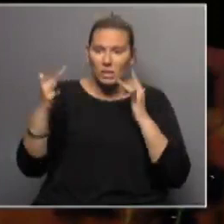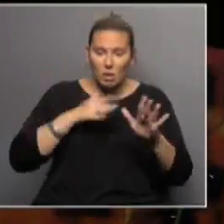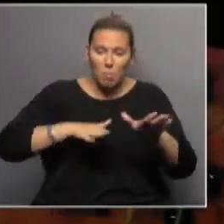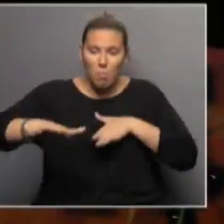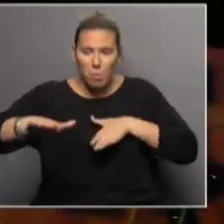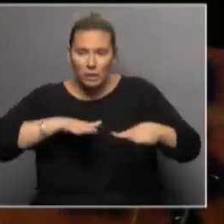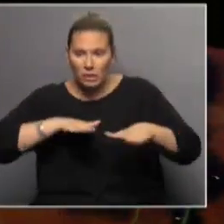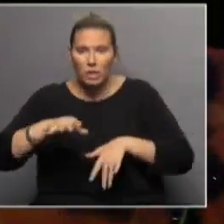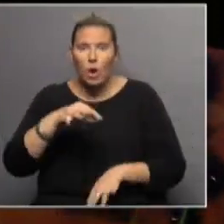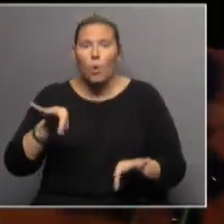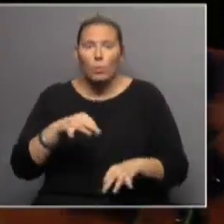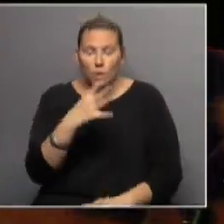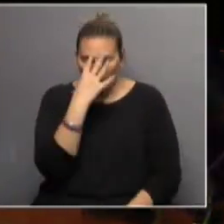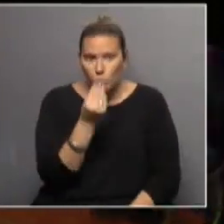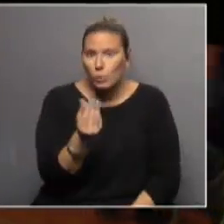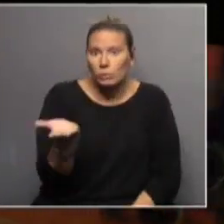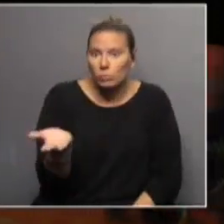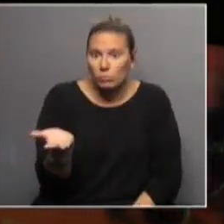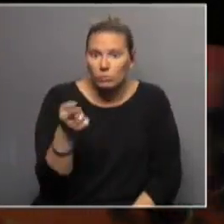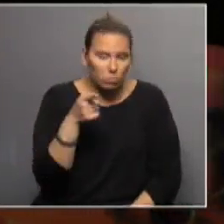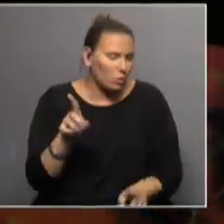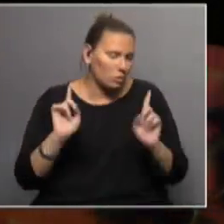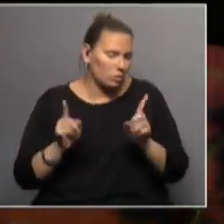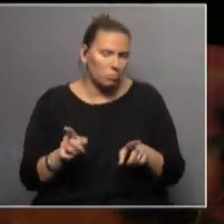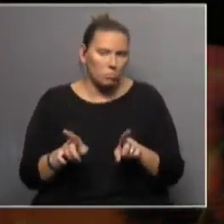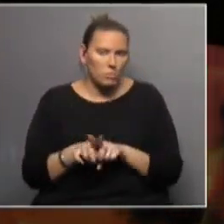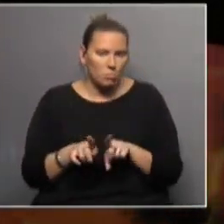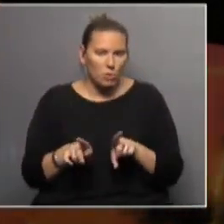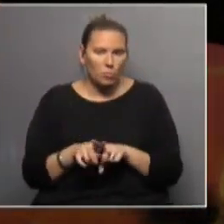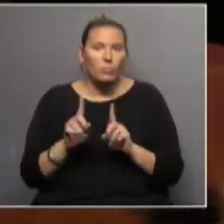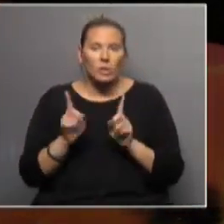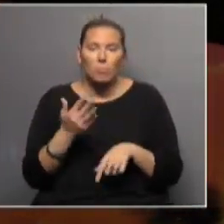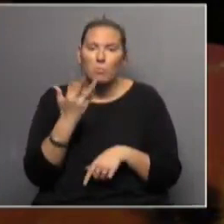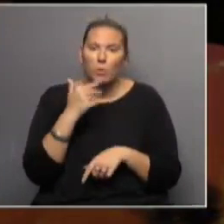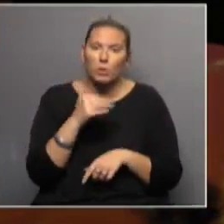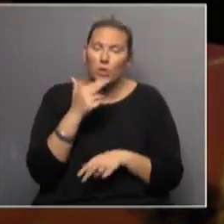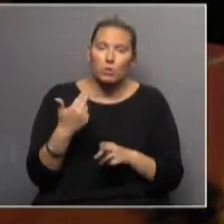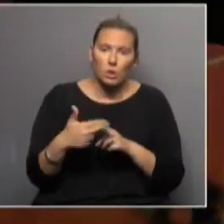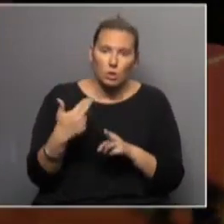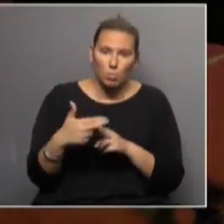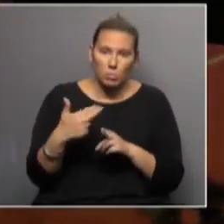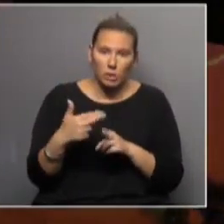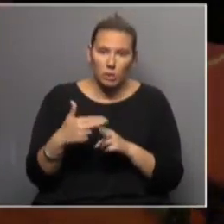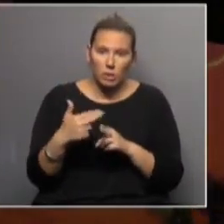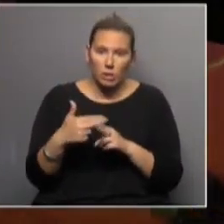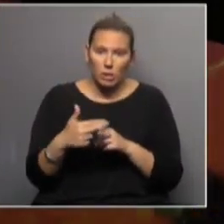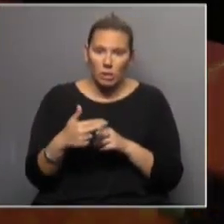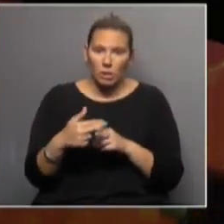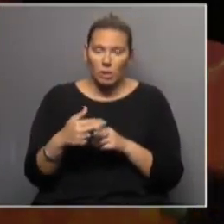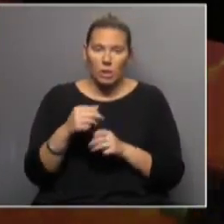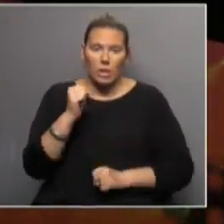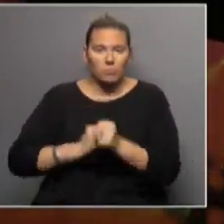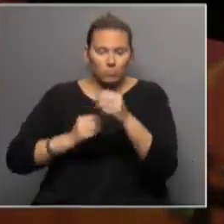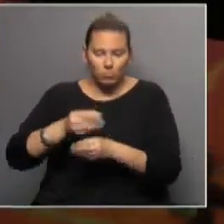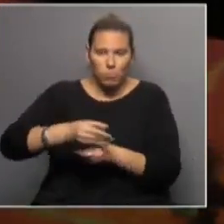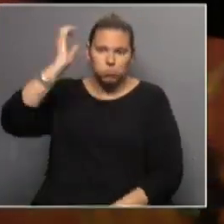Olímpicos porque es lo único que le llena el ojo. Ay, ay, vos sos una vez. Muy bien. No, y el otro que me gusta, que ni siquiera sé cómo se llama, saltan con este. La Rocha.